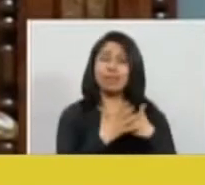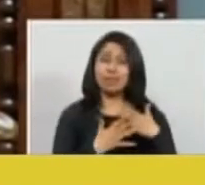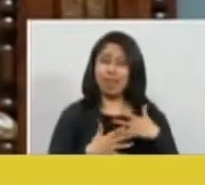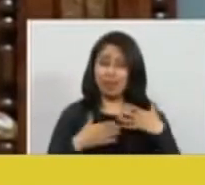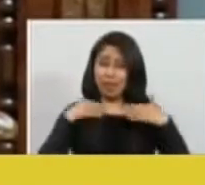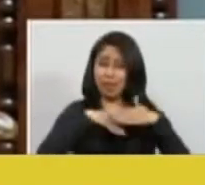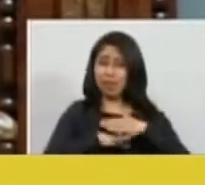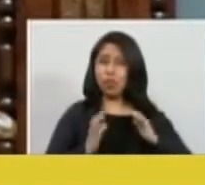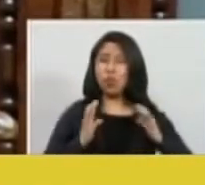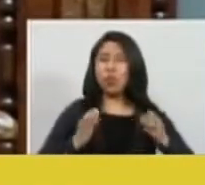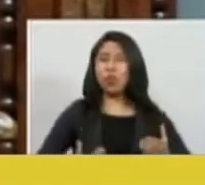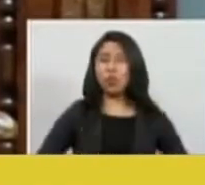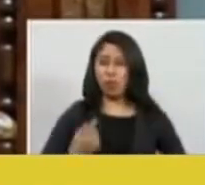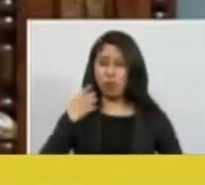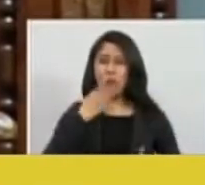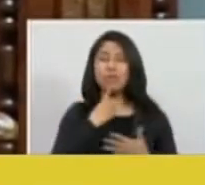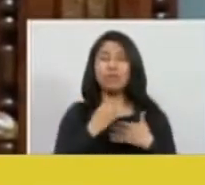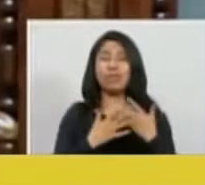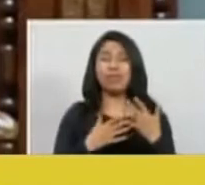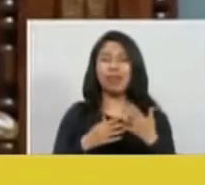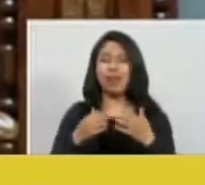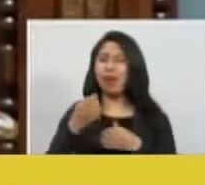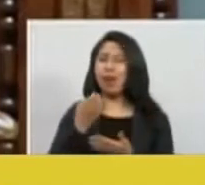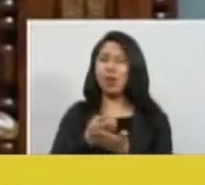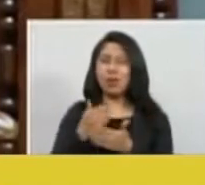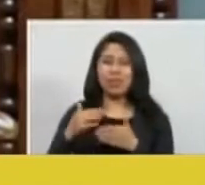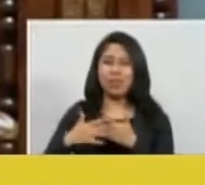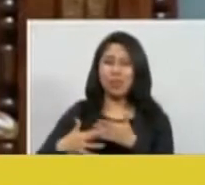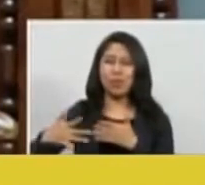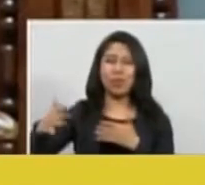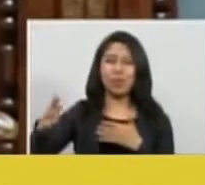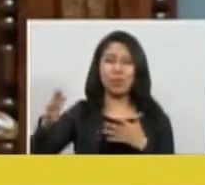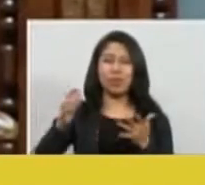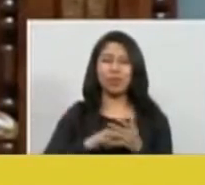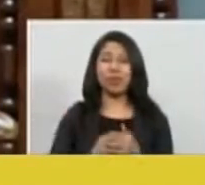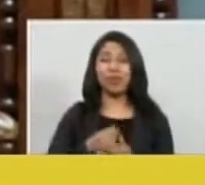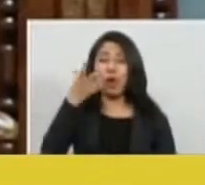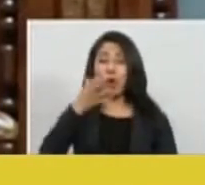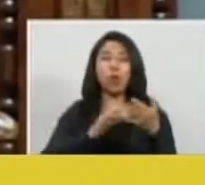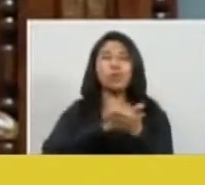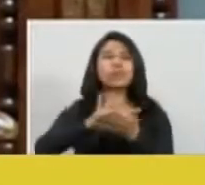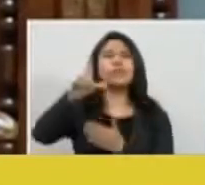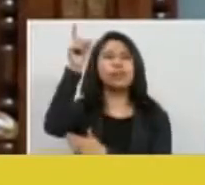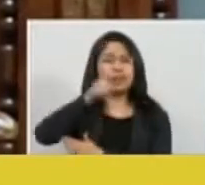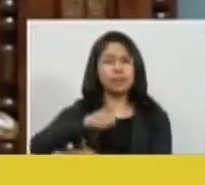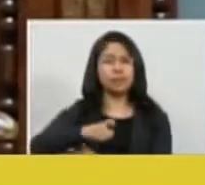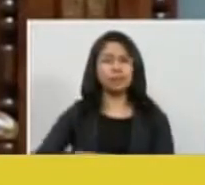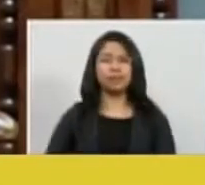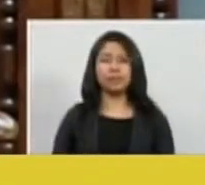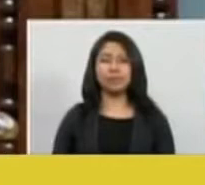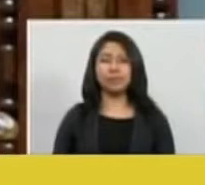de nuestro organismo. Ya no más impunidad, justicia, hermanos.